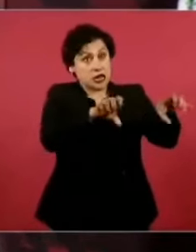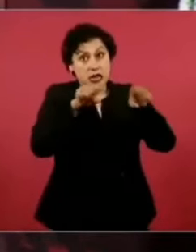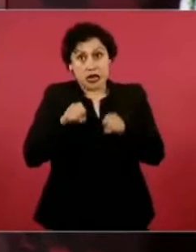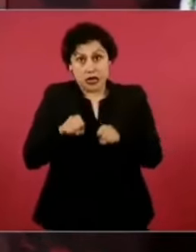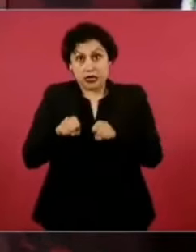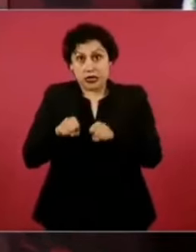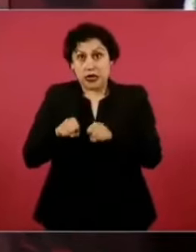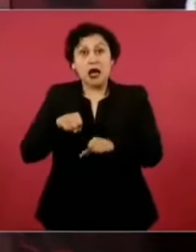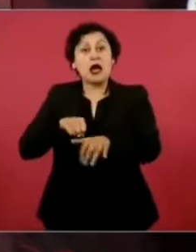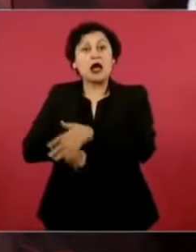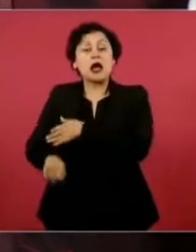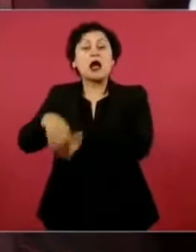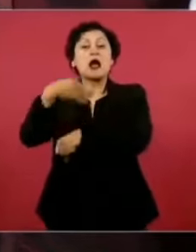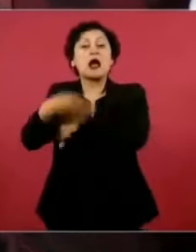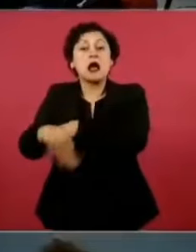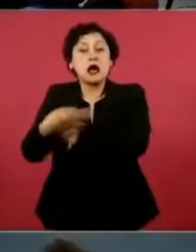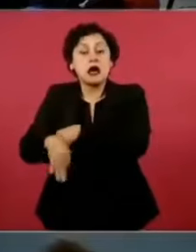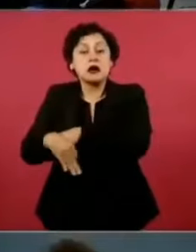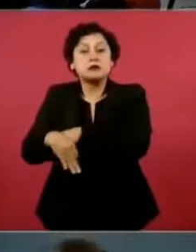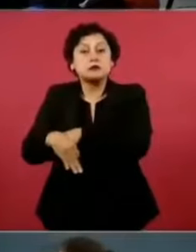O sea, ¿por qué no un día aquí?